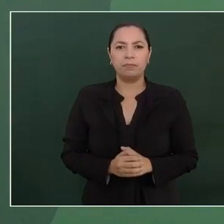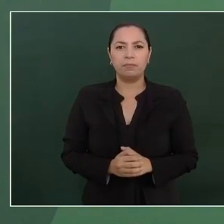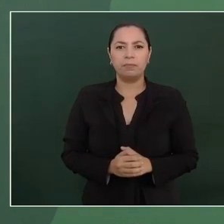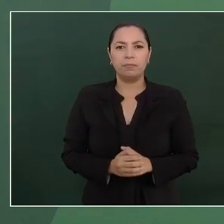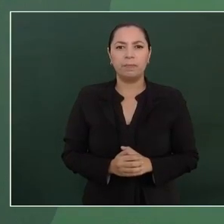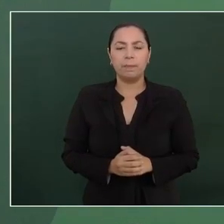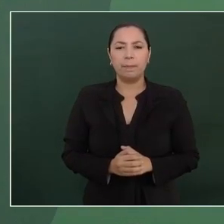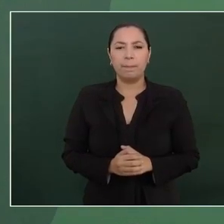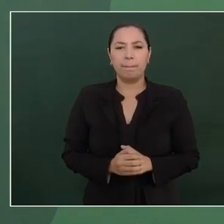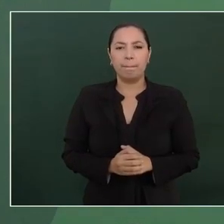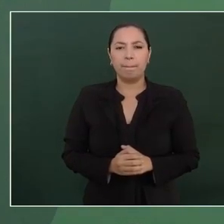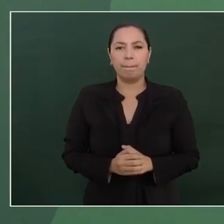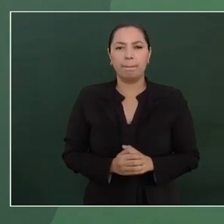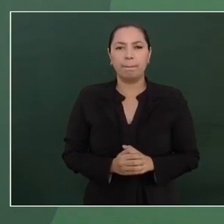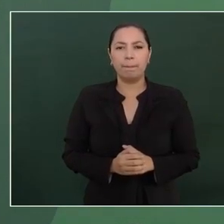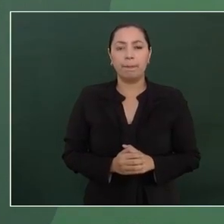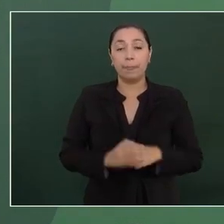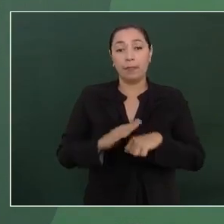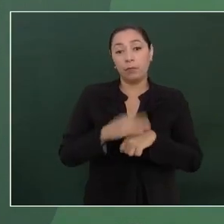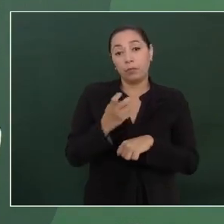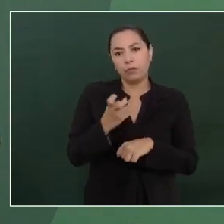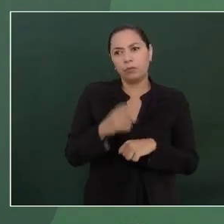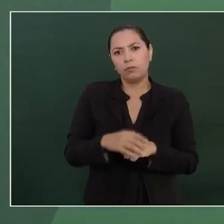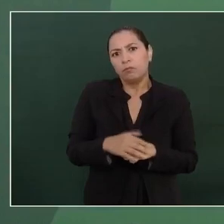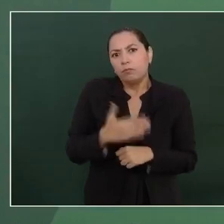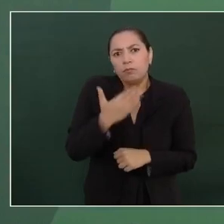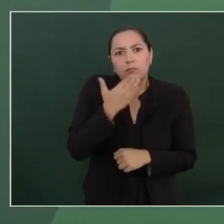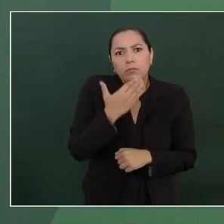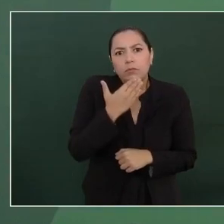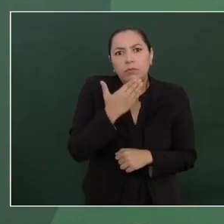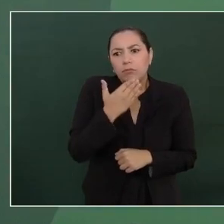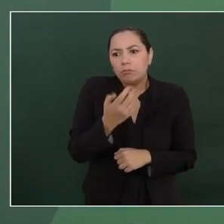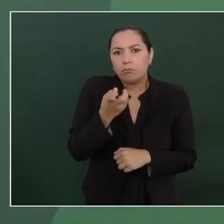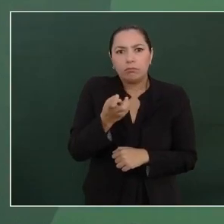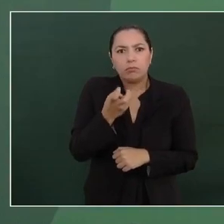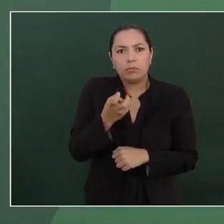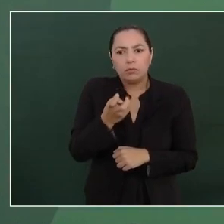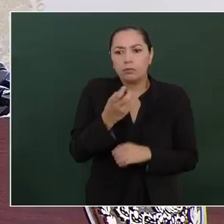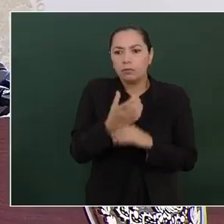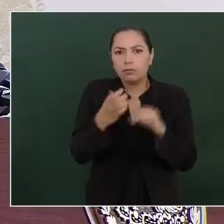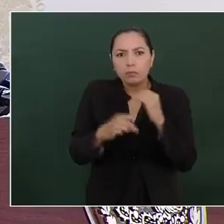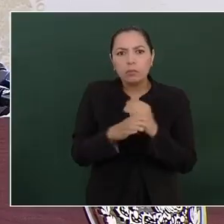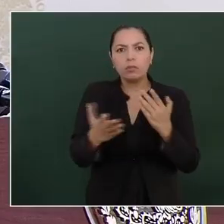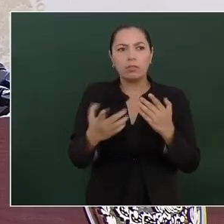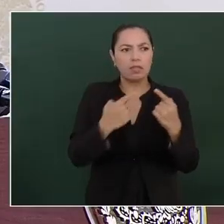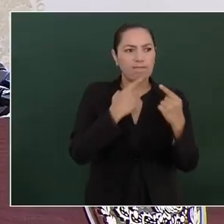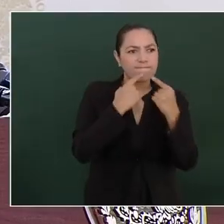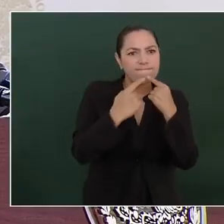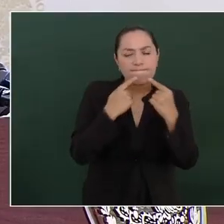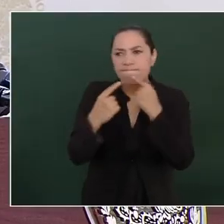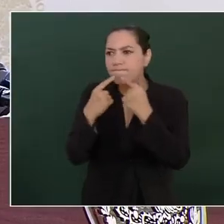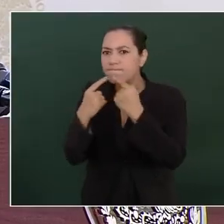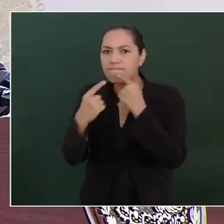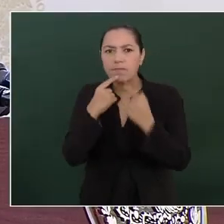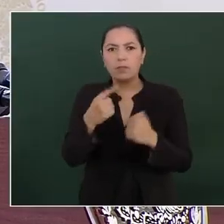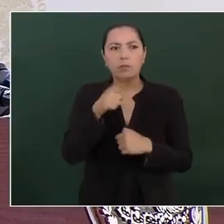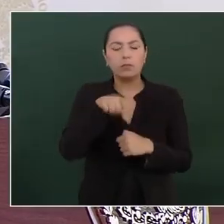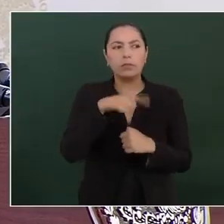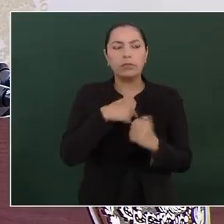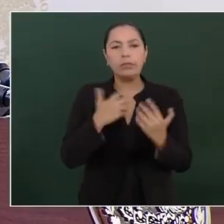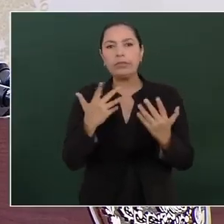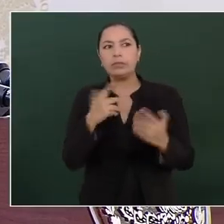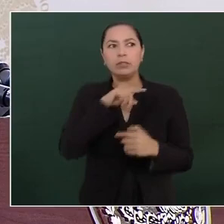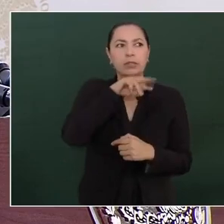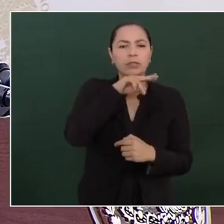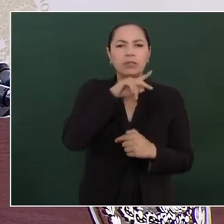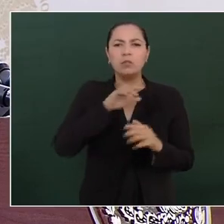De modo que qué bien que se está llevando a cabo este debate, no hay que alarmarse, lo